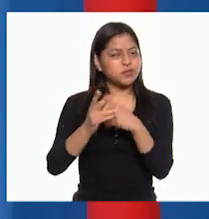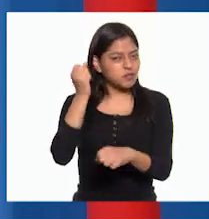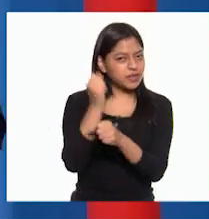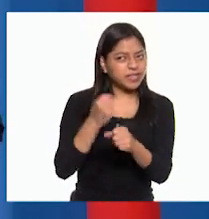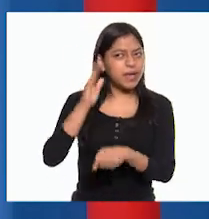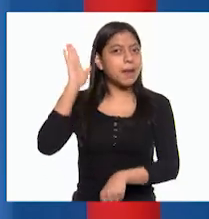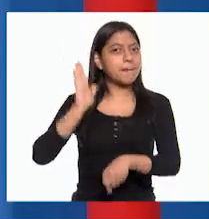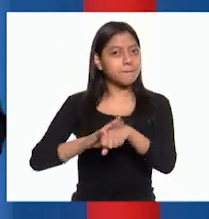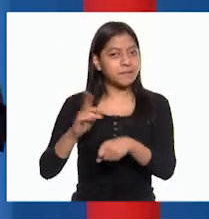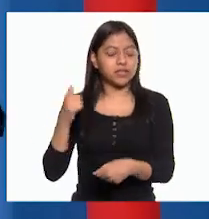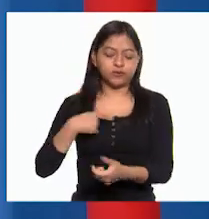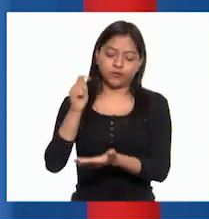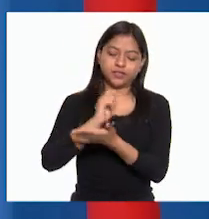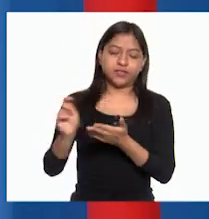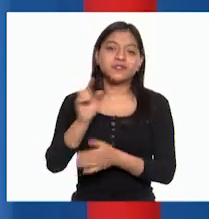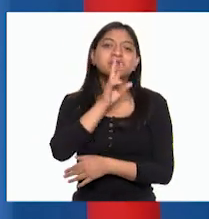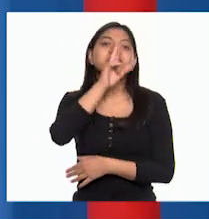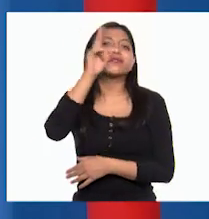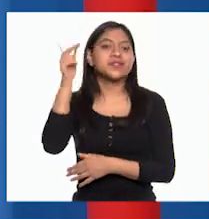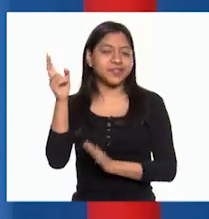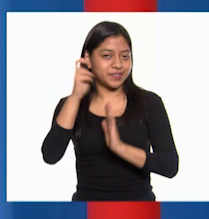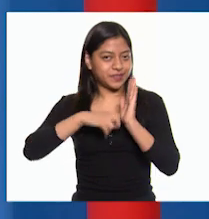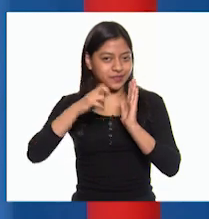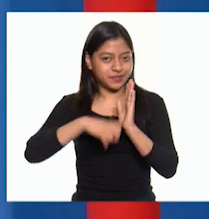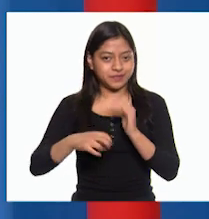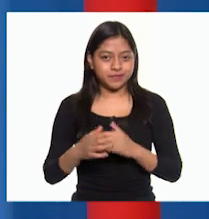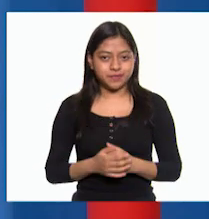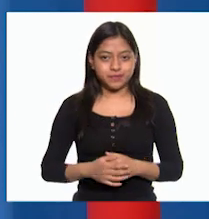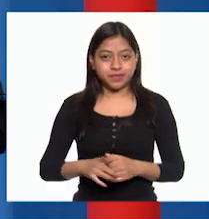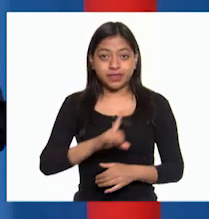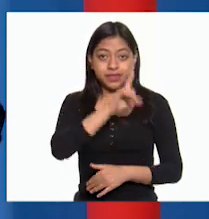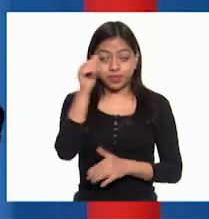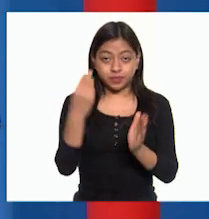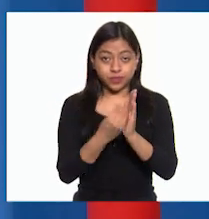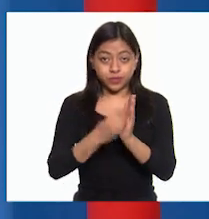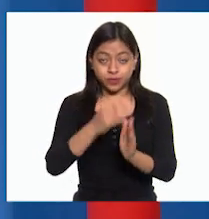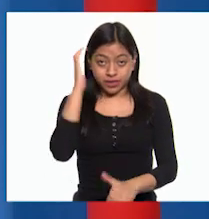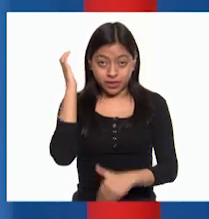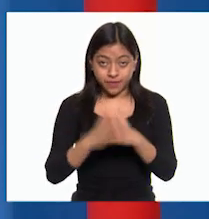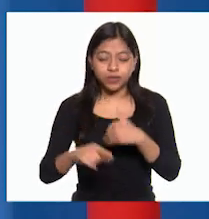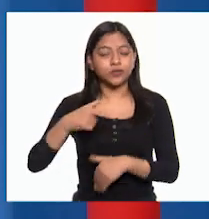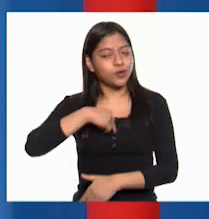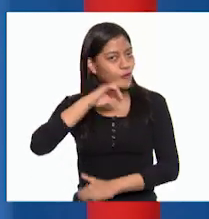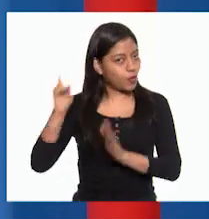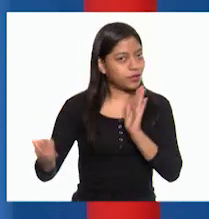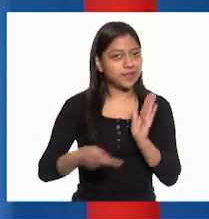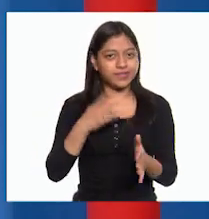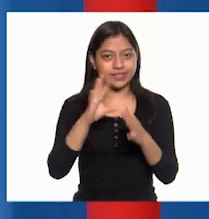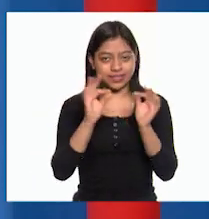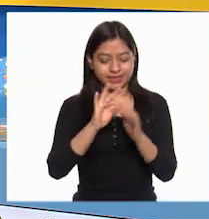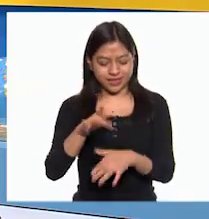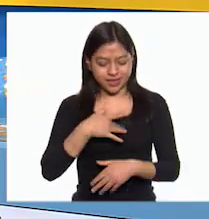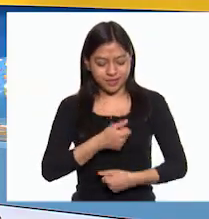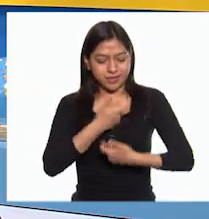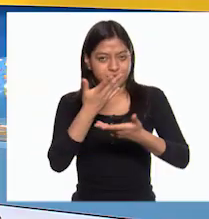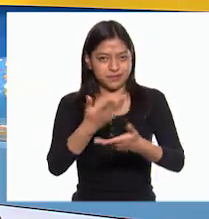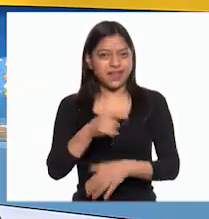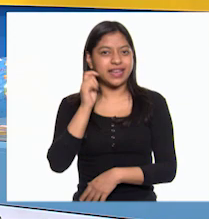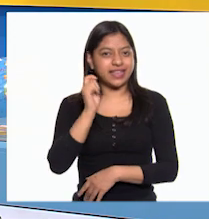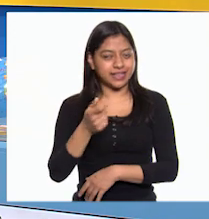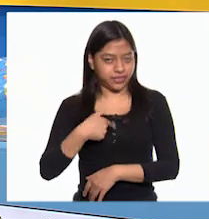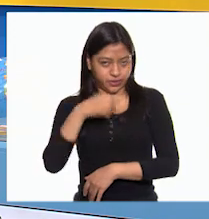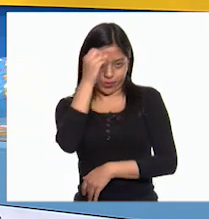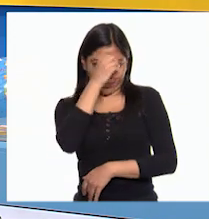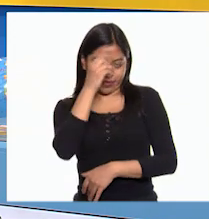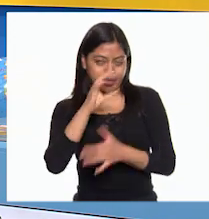enriqueciéndola y si estás de acuerdo, Gaby, leeré una propuesta final en la última sesión de trabajo con esta práctica social del lenguaje. Me encanta la